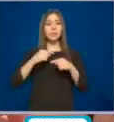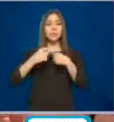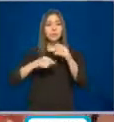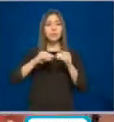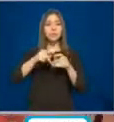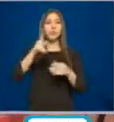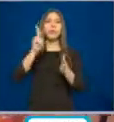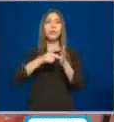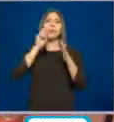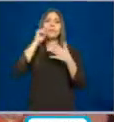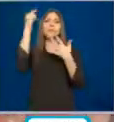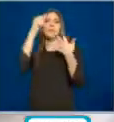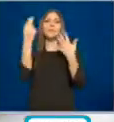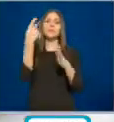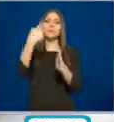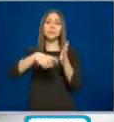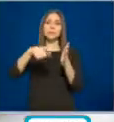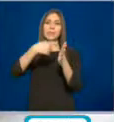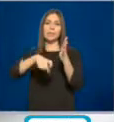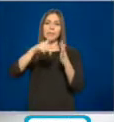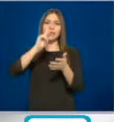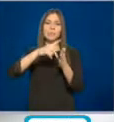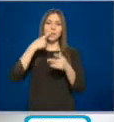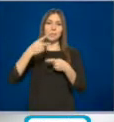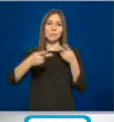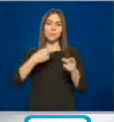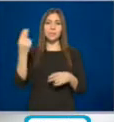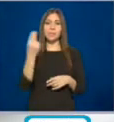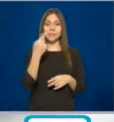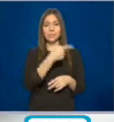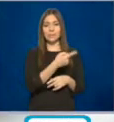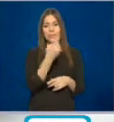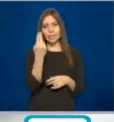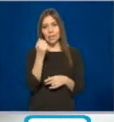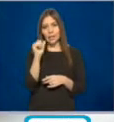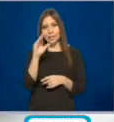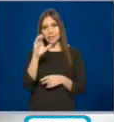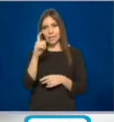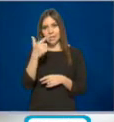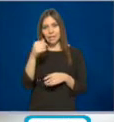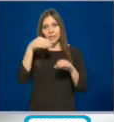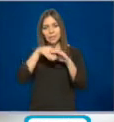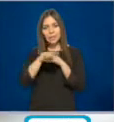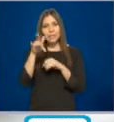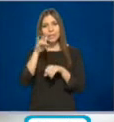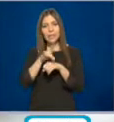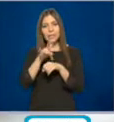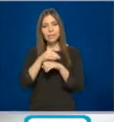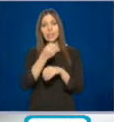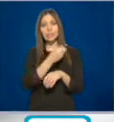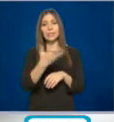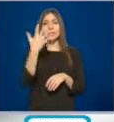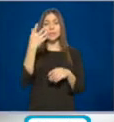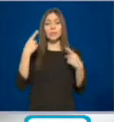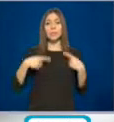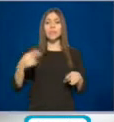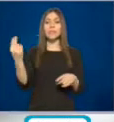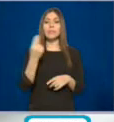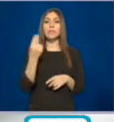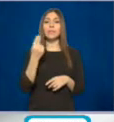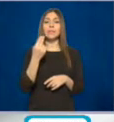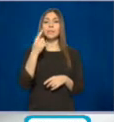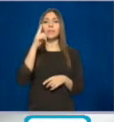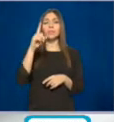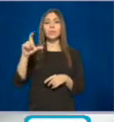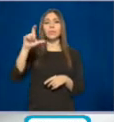vamos repasando los ingredientes Va. para esta preparación. Para estos rollitos de acelga rellenos de queso, para 5 porciones necesitaremos